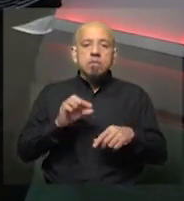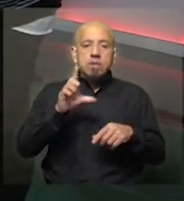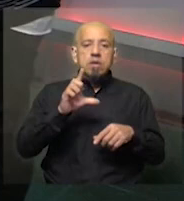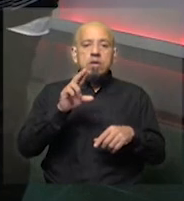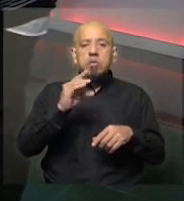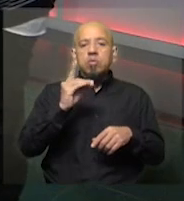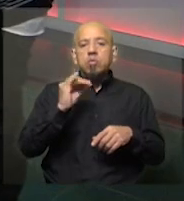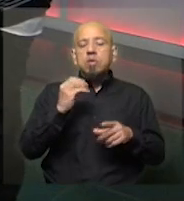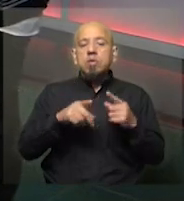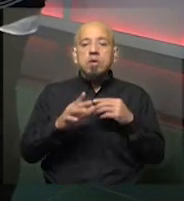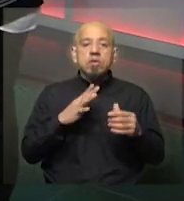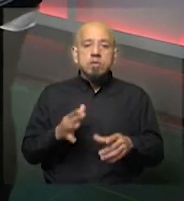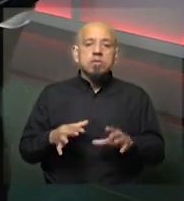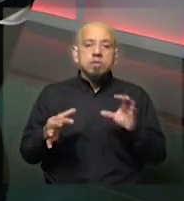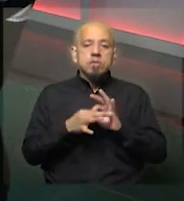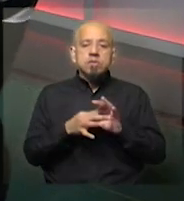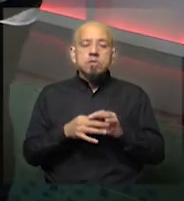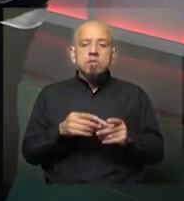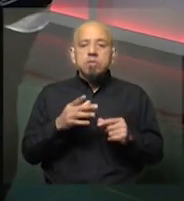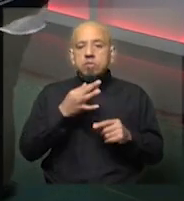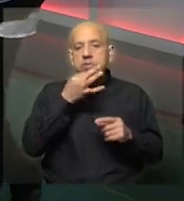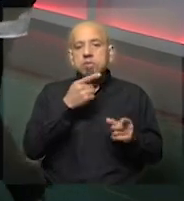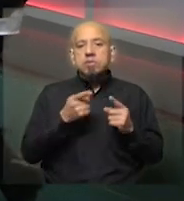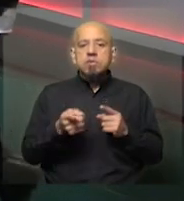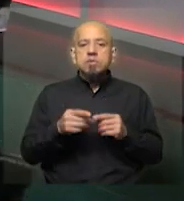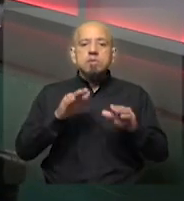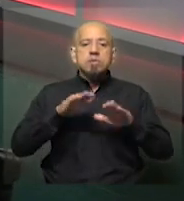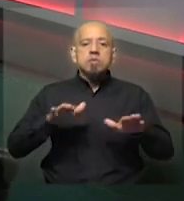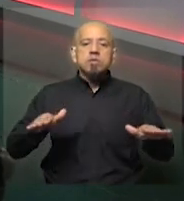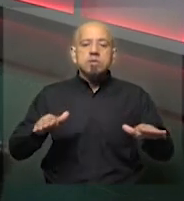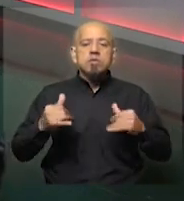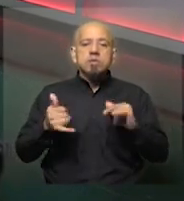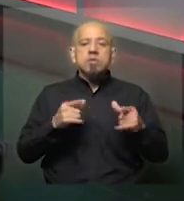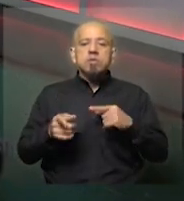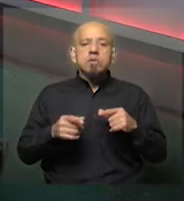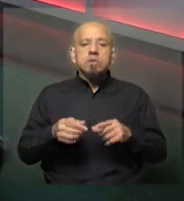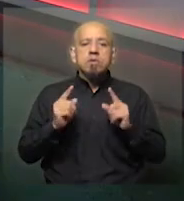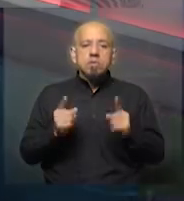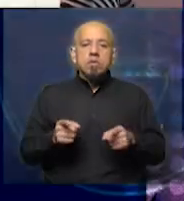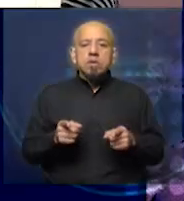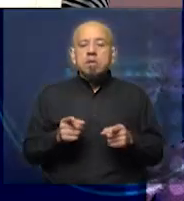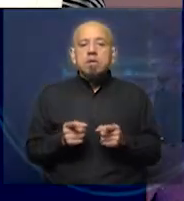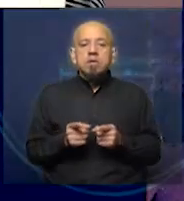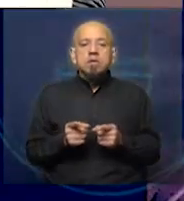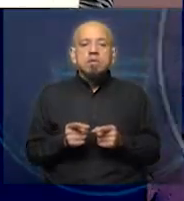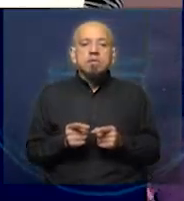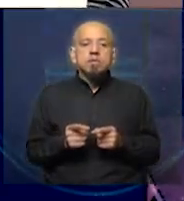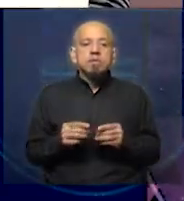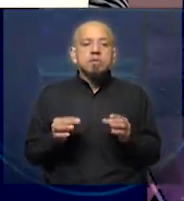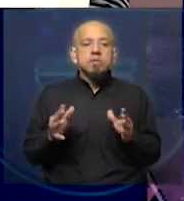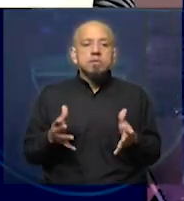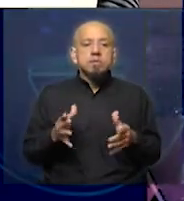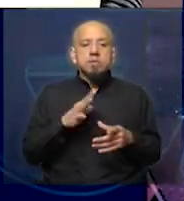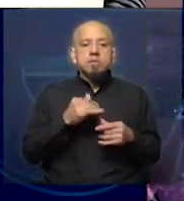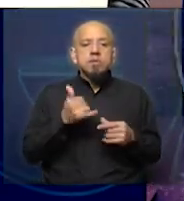lo que nos vincula, digamos. Y la vivencia. Sí, cuando vos decías, sí, de que los niños se lo juegan, los adultos también jugamos. Y creo que lo, sí, que es más fuerte es que